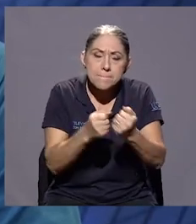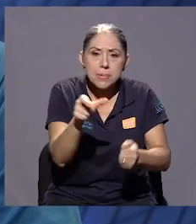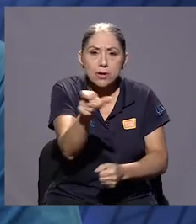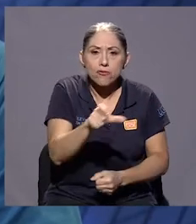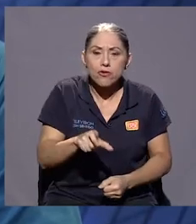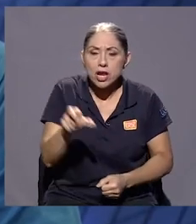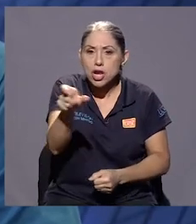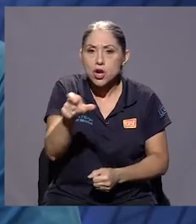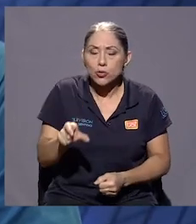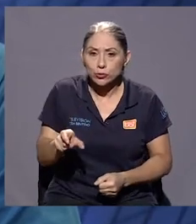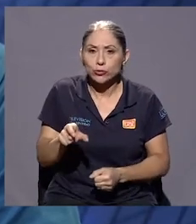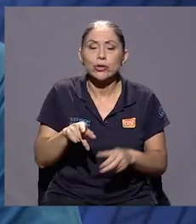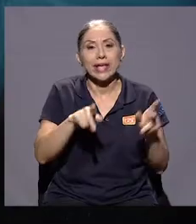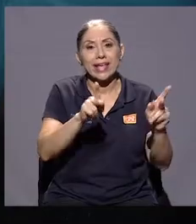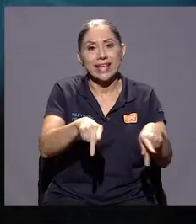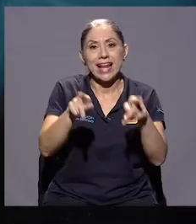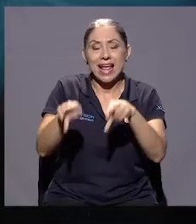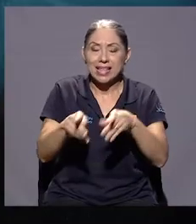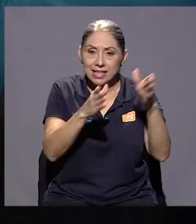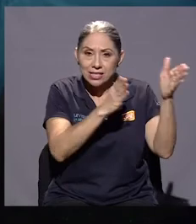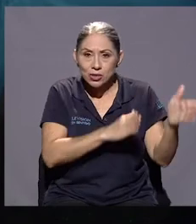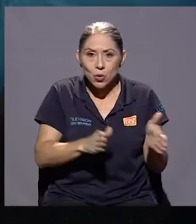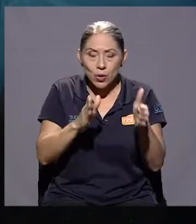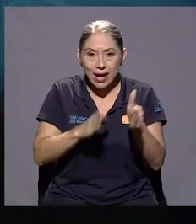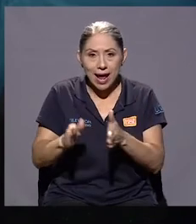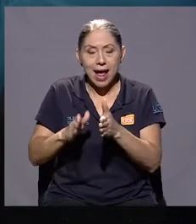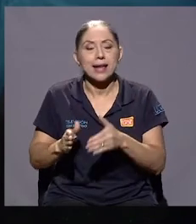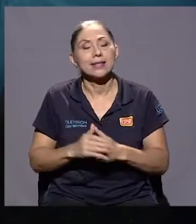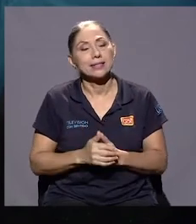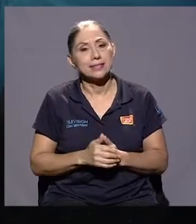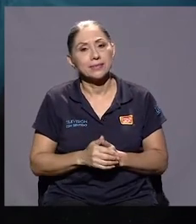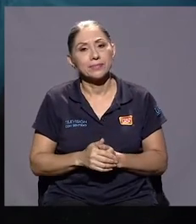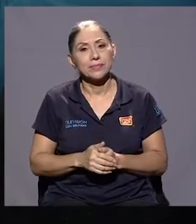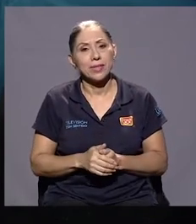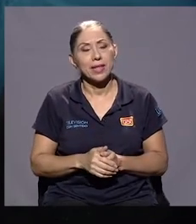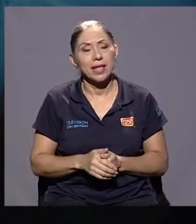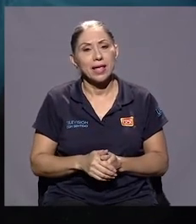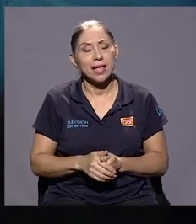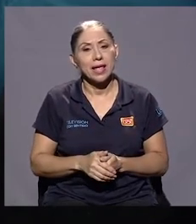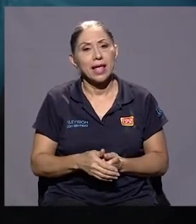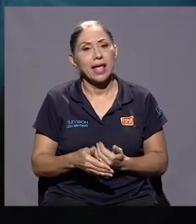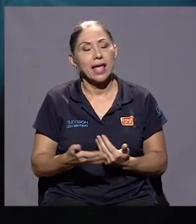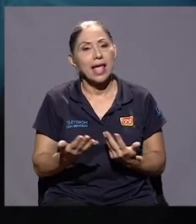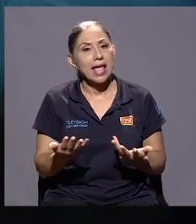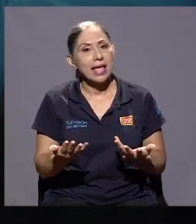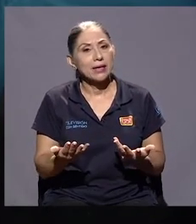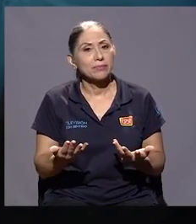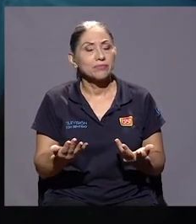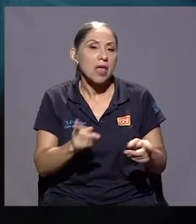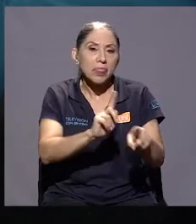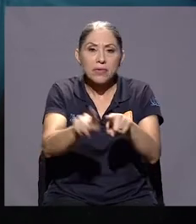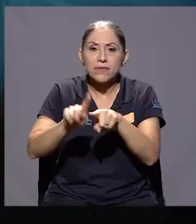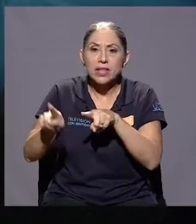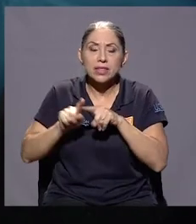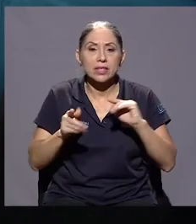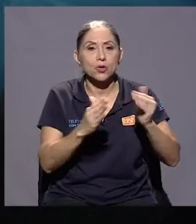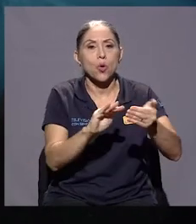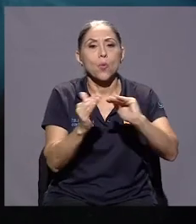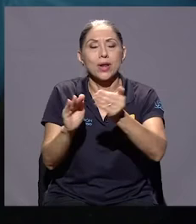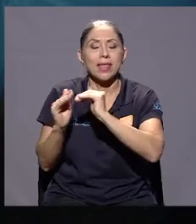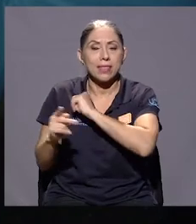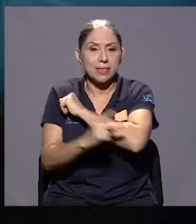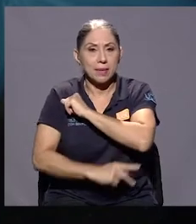ríos y la gente se organice esto digamos en diferentes comunidades del país